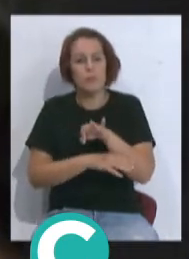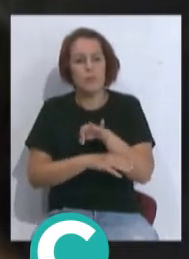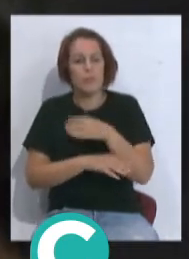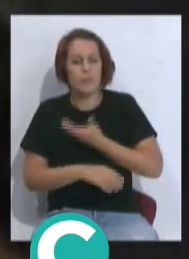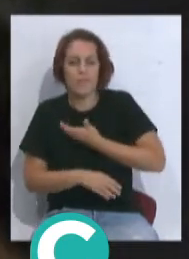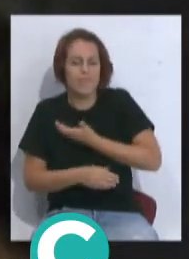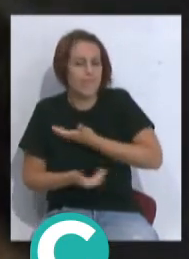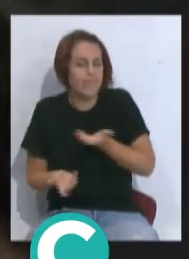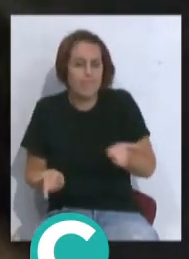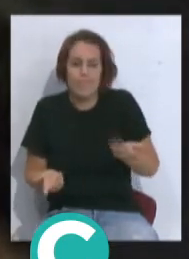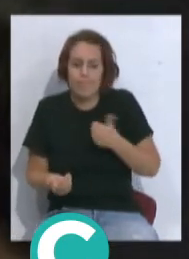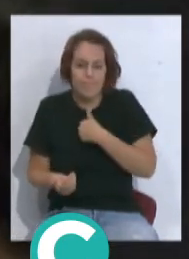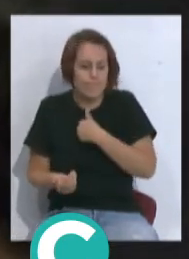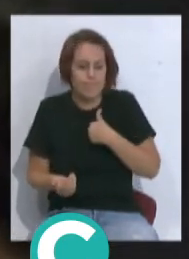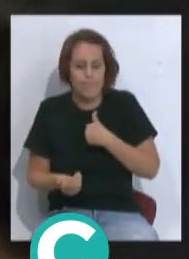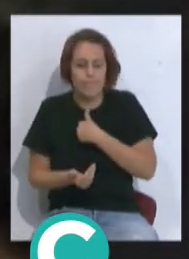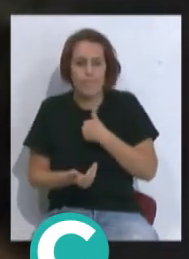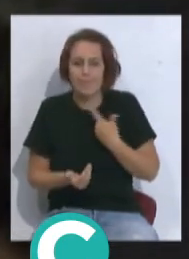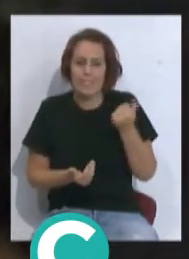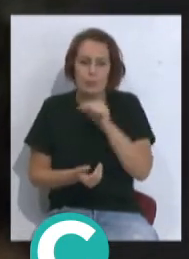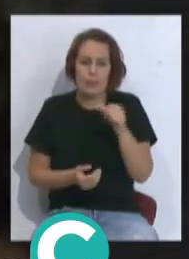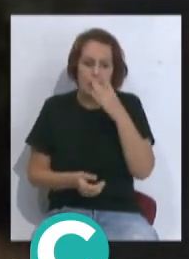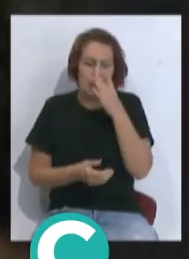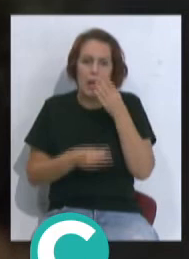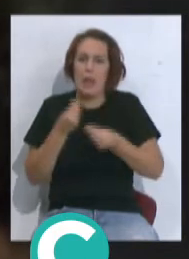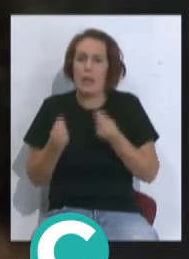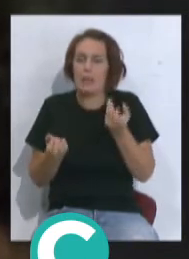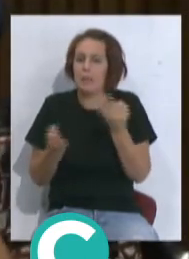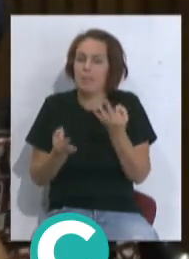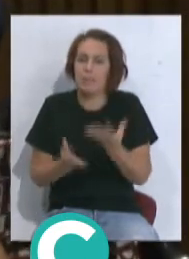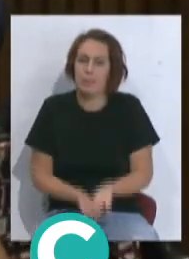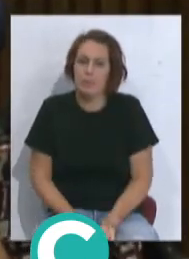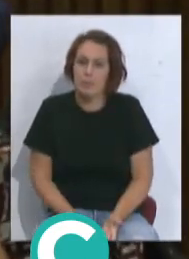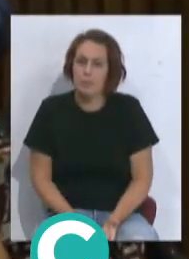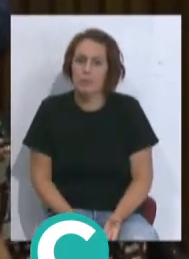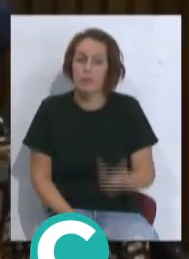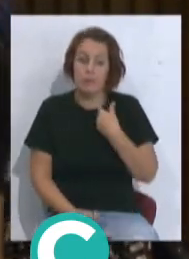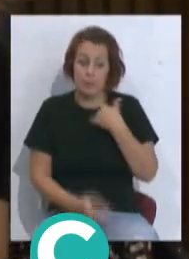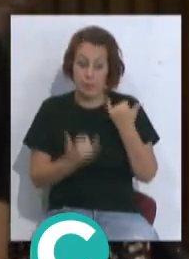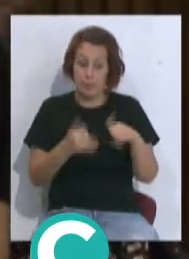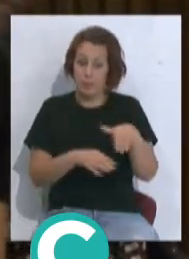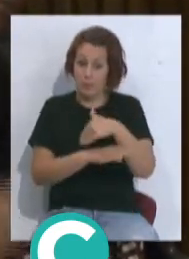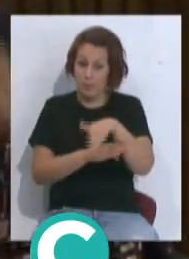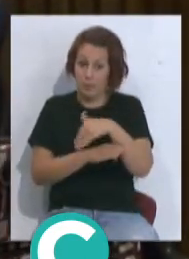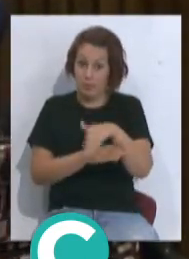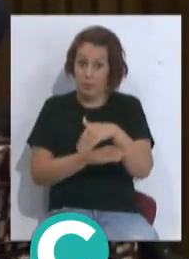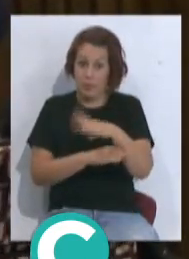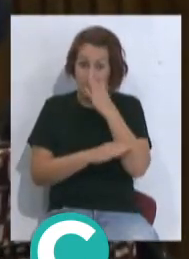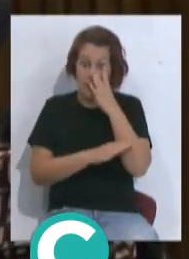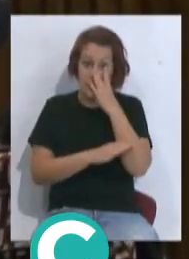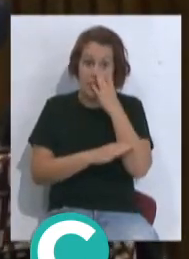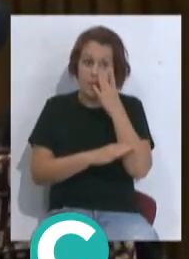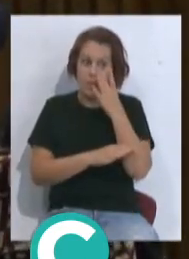desempeñar el ayuntamiento en esa semana de carnaval, cuando la fiesta en la calle, cuando las callejeras en la calle,